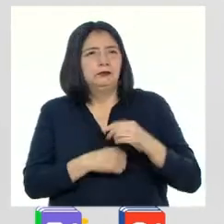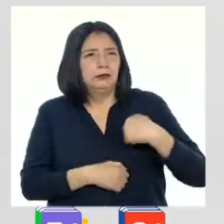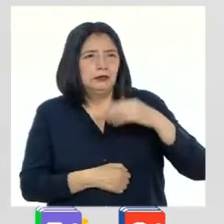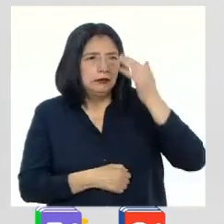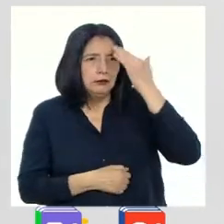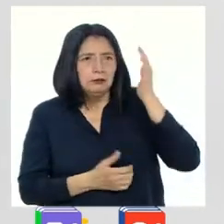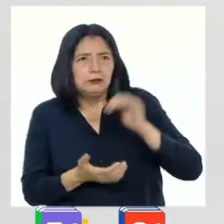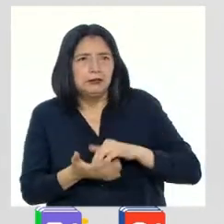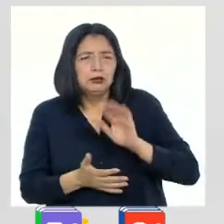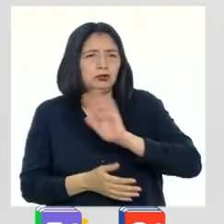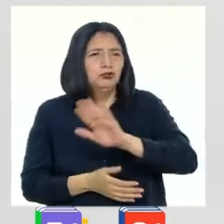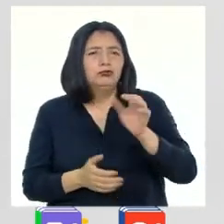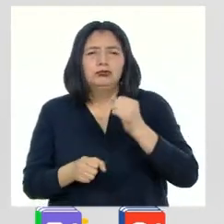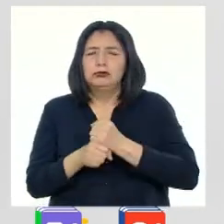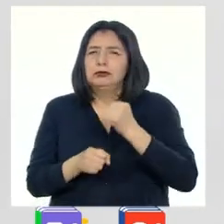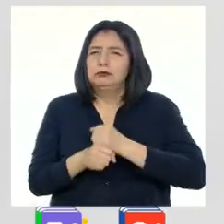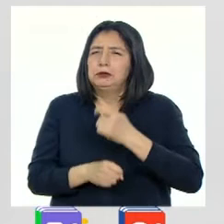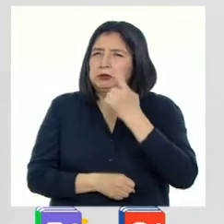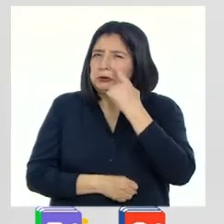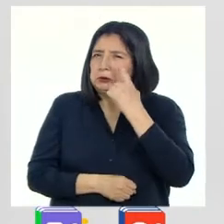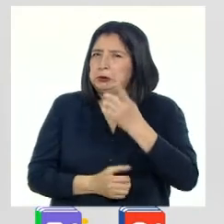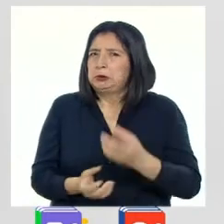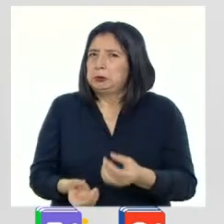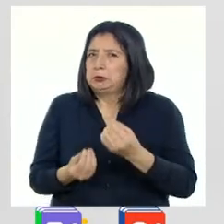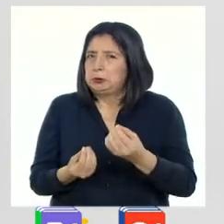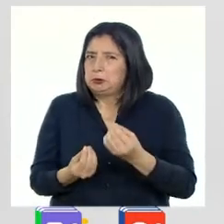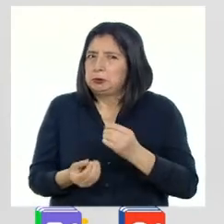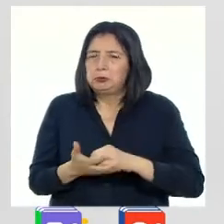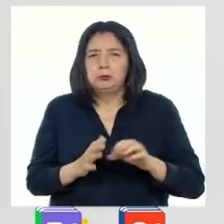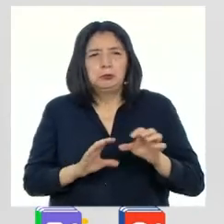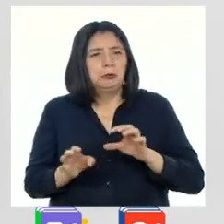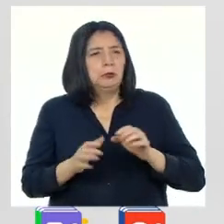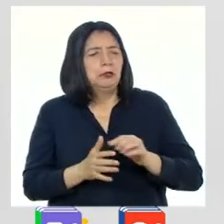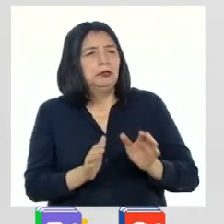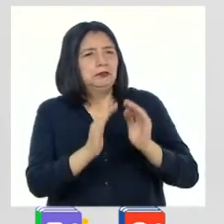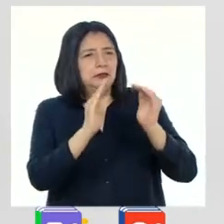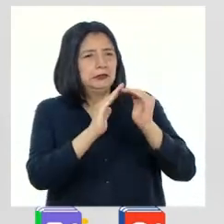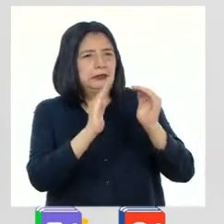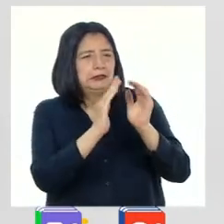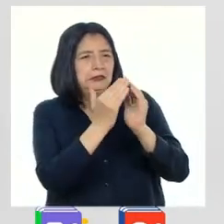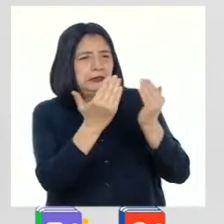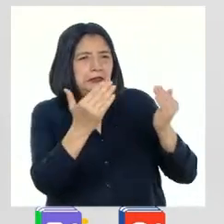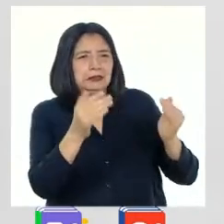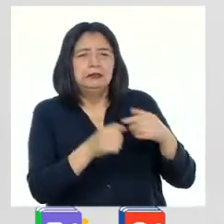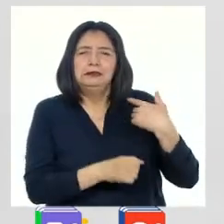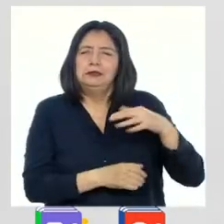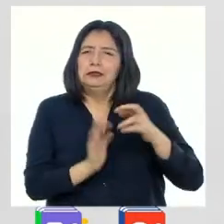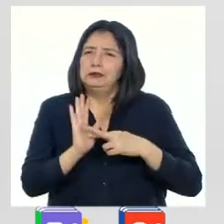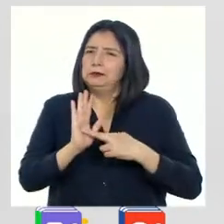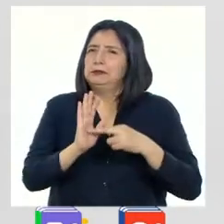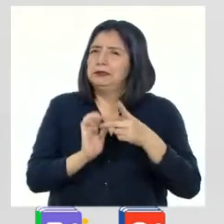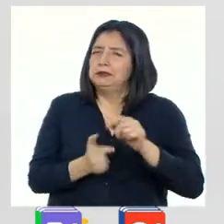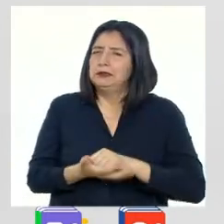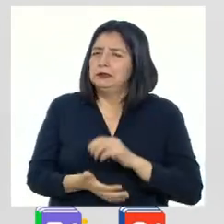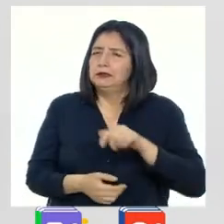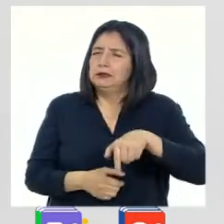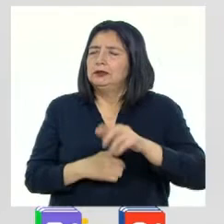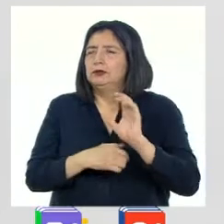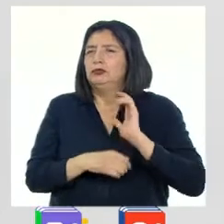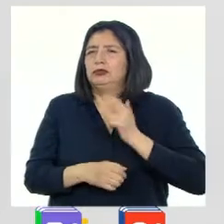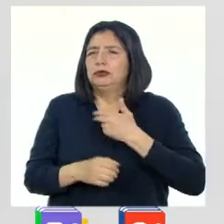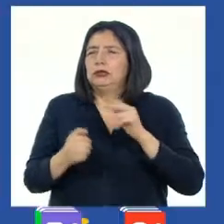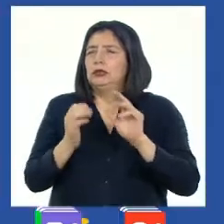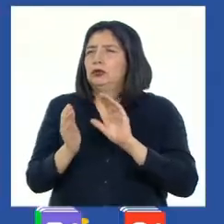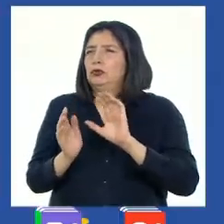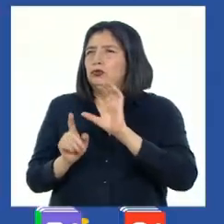más de su trabajo, vamos a conocer el proceso para crear estas piezas tan representativas de nuestra cultura.